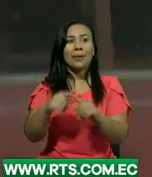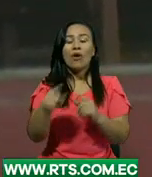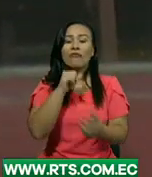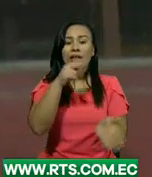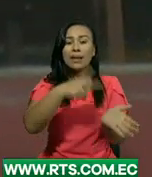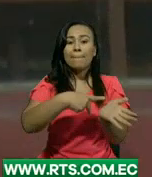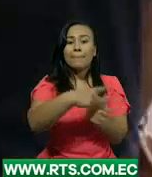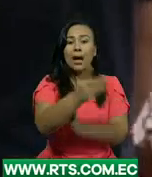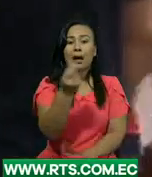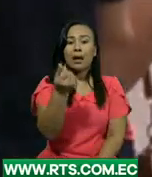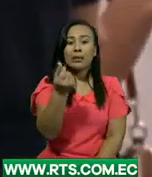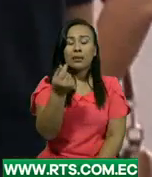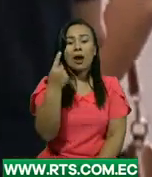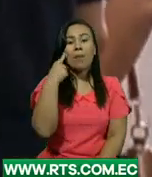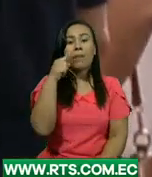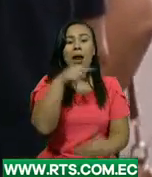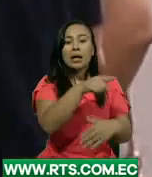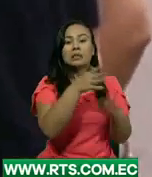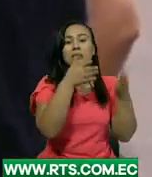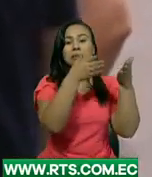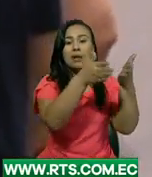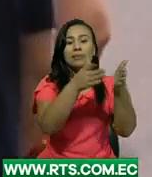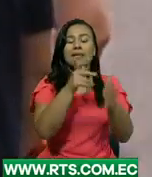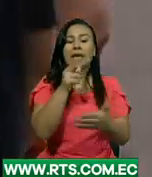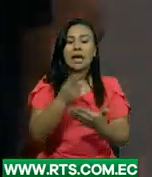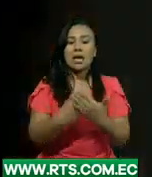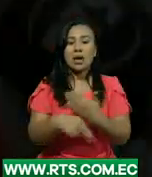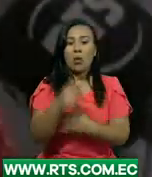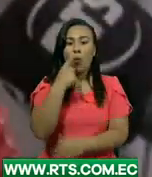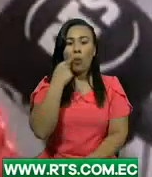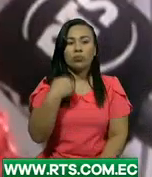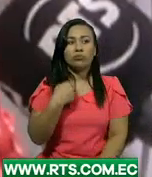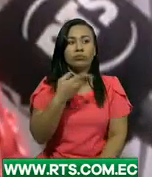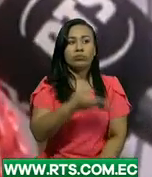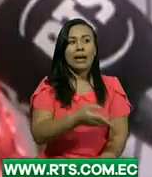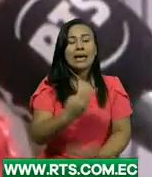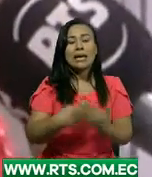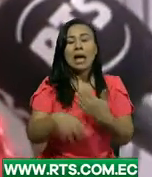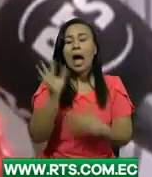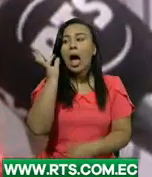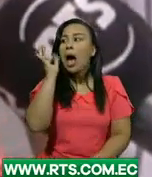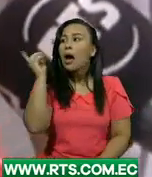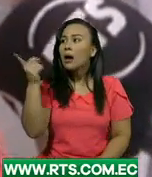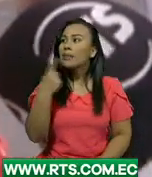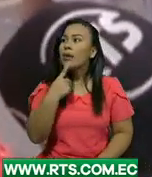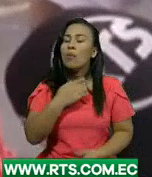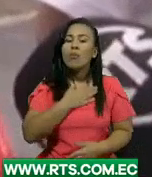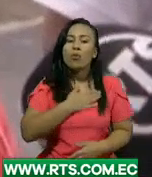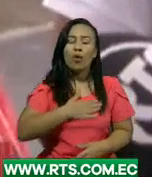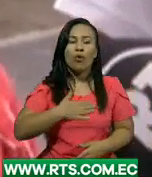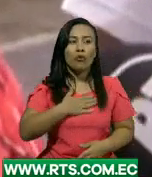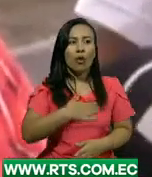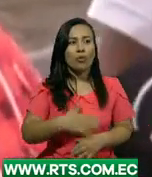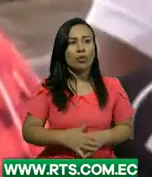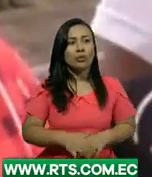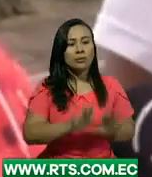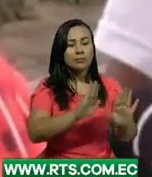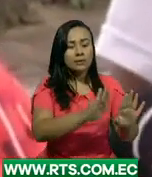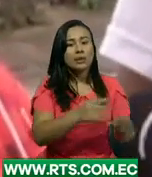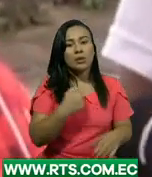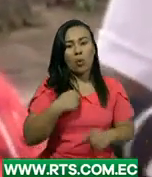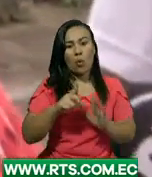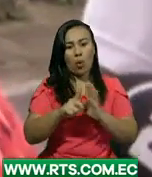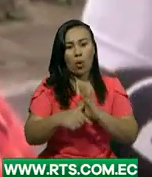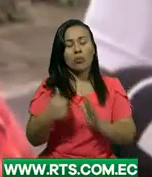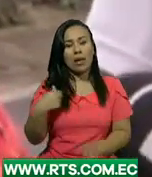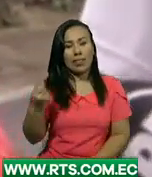por cancelar en el cementerio, hasta que apareció el hijo de la occisa. La hija de la fallecida me dice: niña, hágame un favor, ayúdeme ahí, yo ya mismo le mando